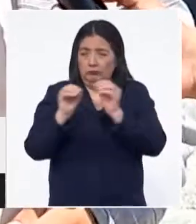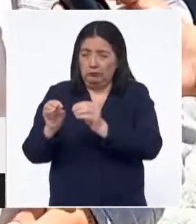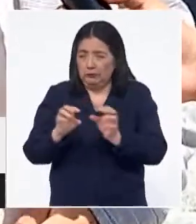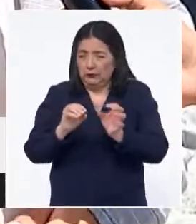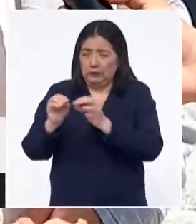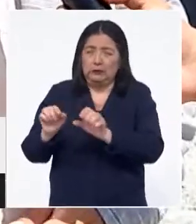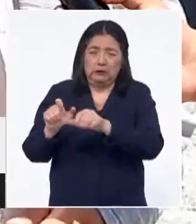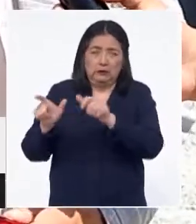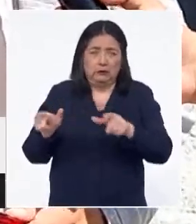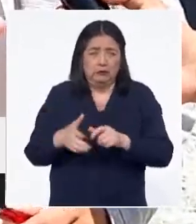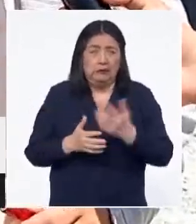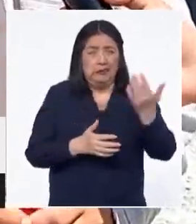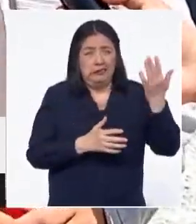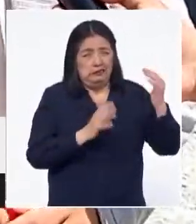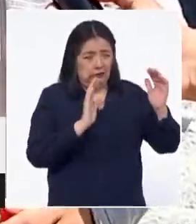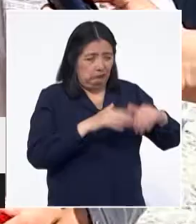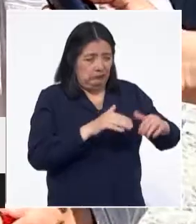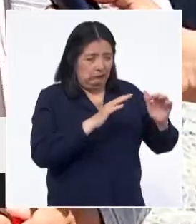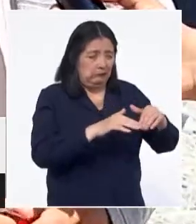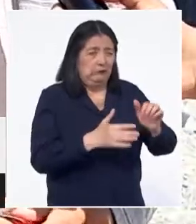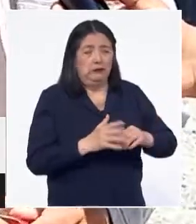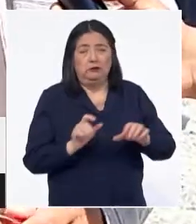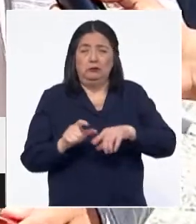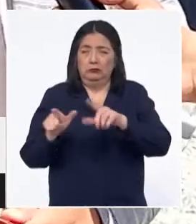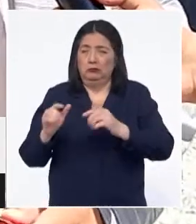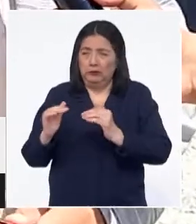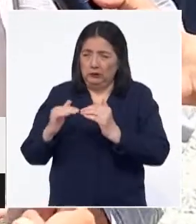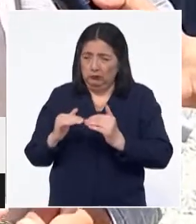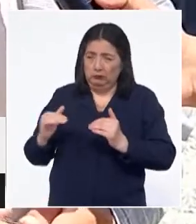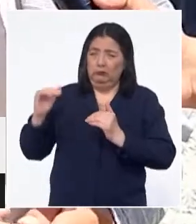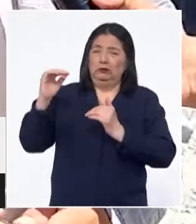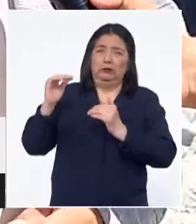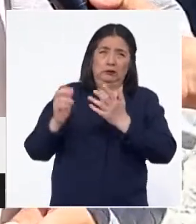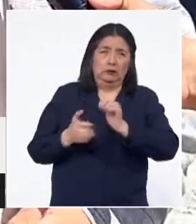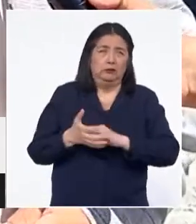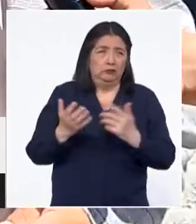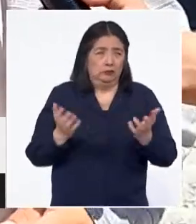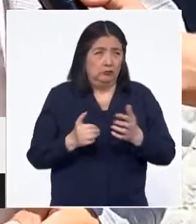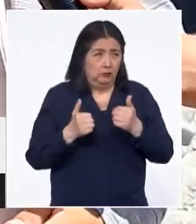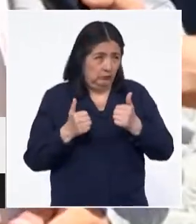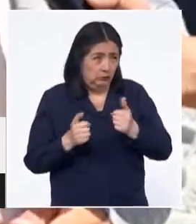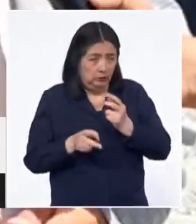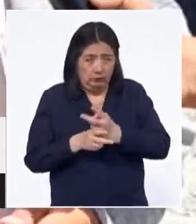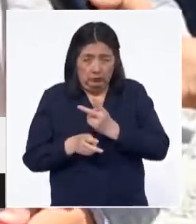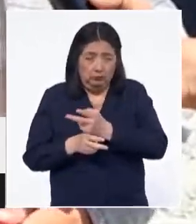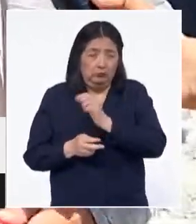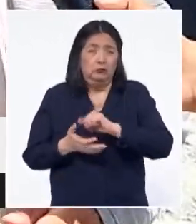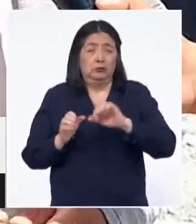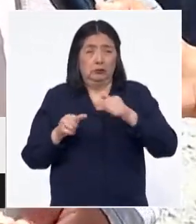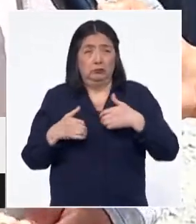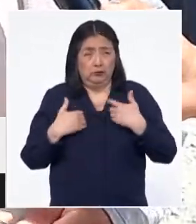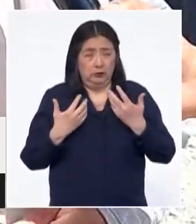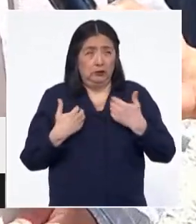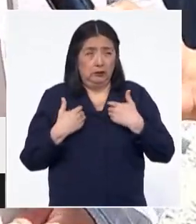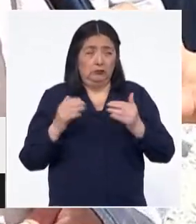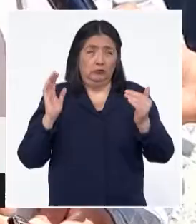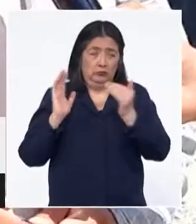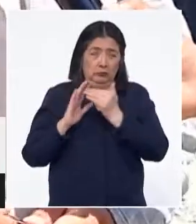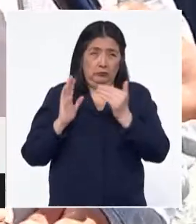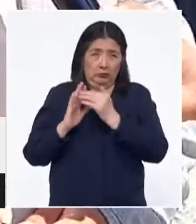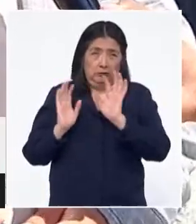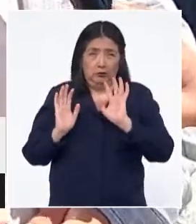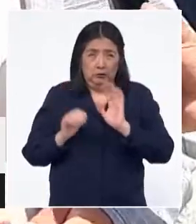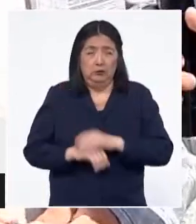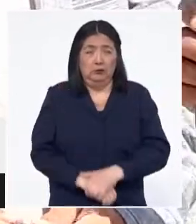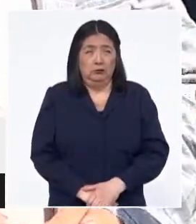afectadas o damnificadas, diría yo, a un lugar más alto donde se encuentren a buen recaudo y puedan tener sus viviendas a